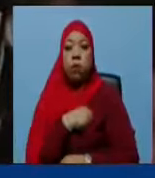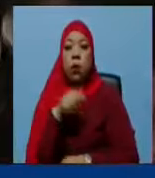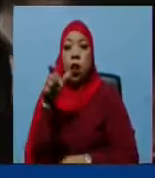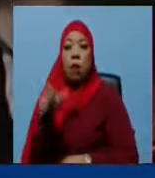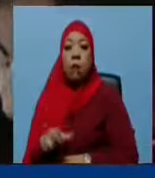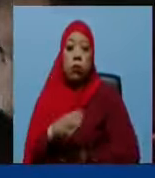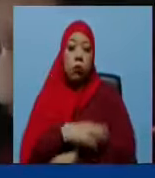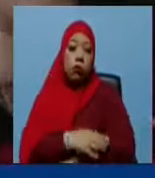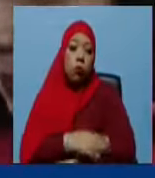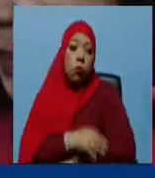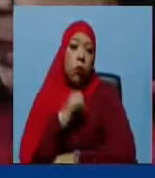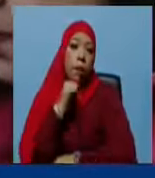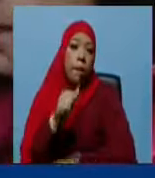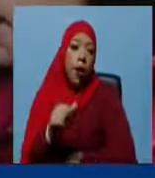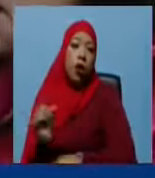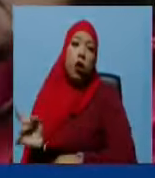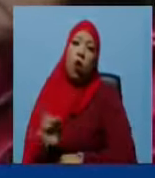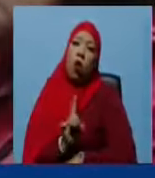dice, ¿verdad, Nahum?